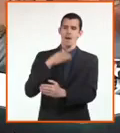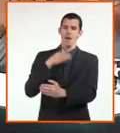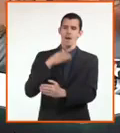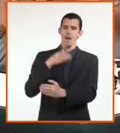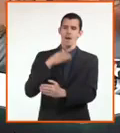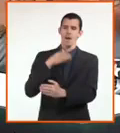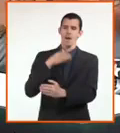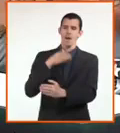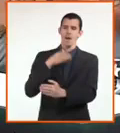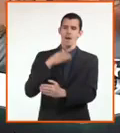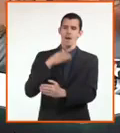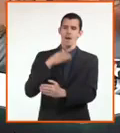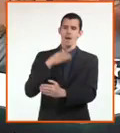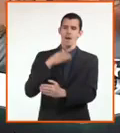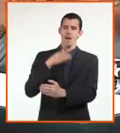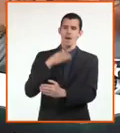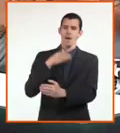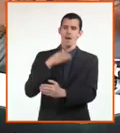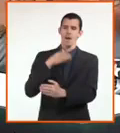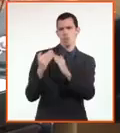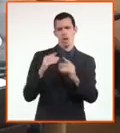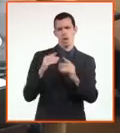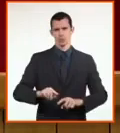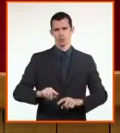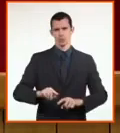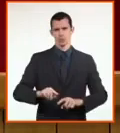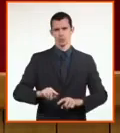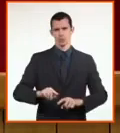imprescindibles en la formación integral de los estudiantes universitarios.